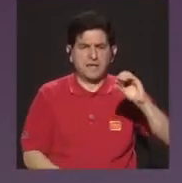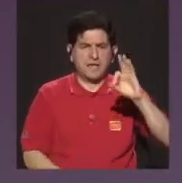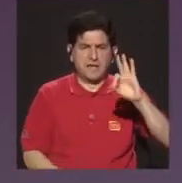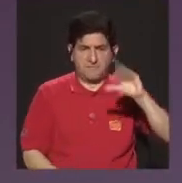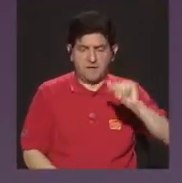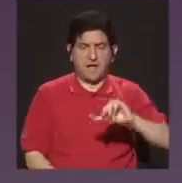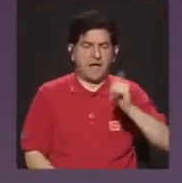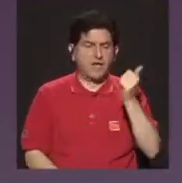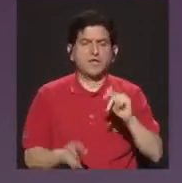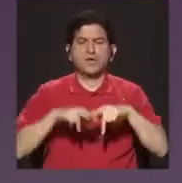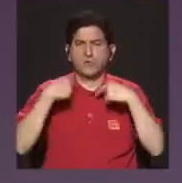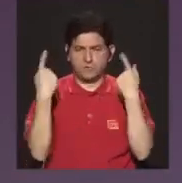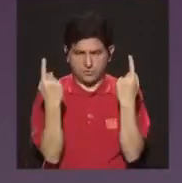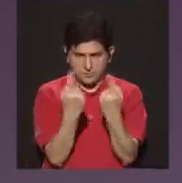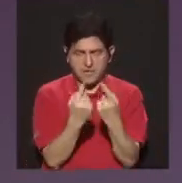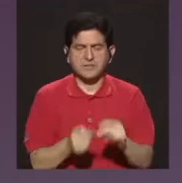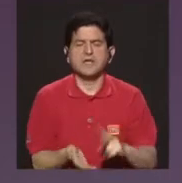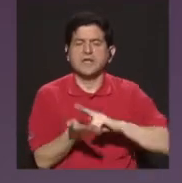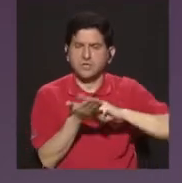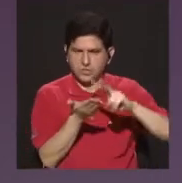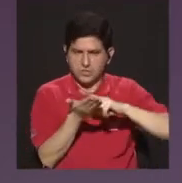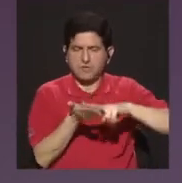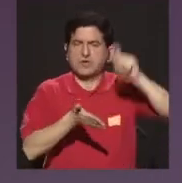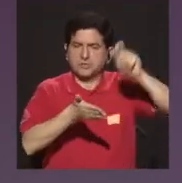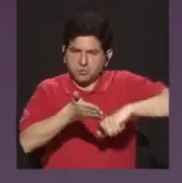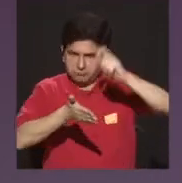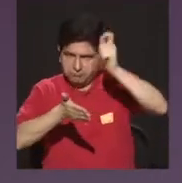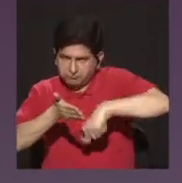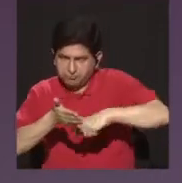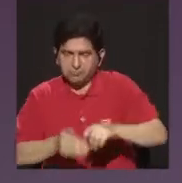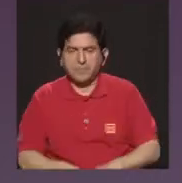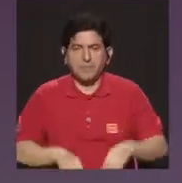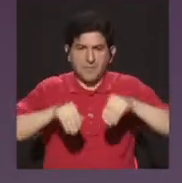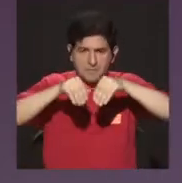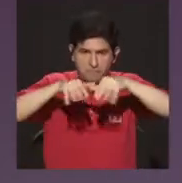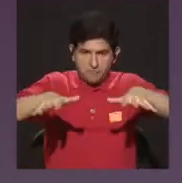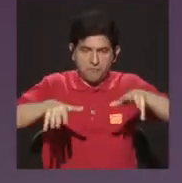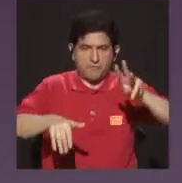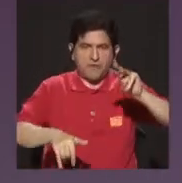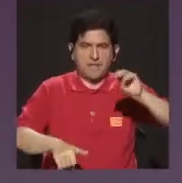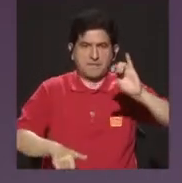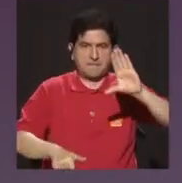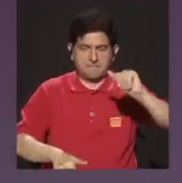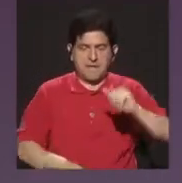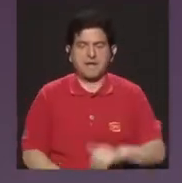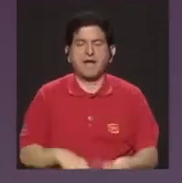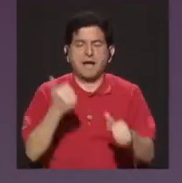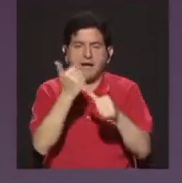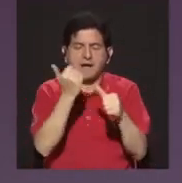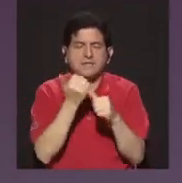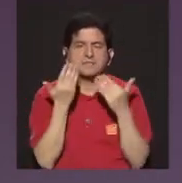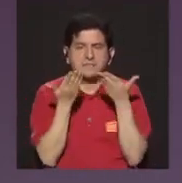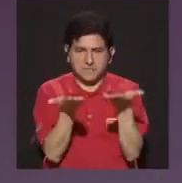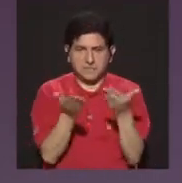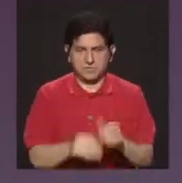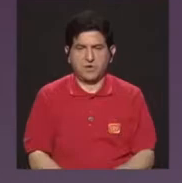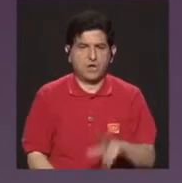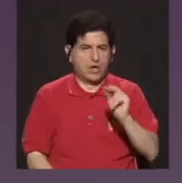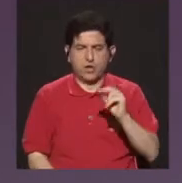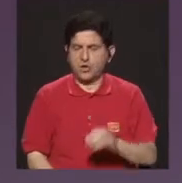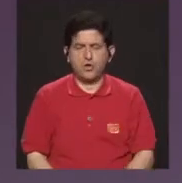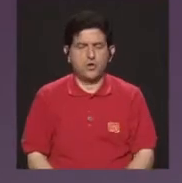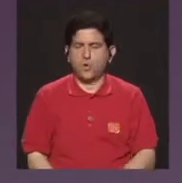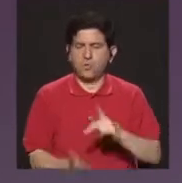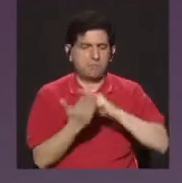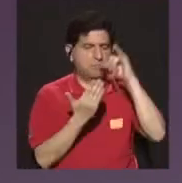diputados también de otros partidos como el partido liberación nacional en el cual el ave técnica tuvo un rol de asesora desaceleramiento más que de dirección